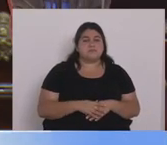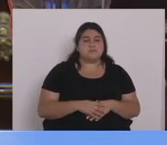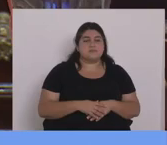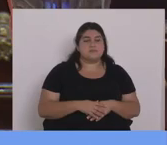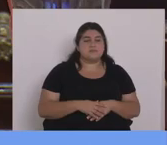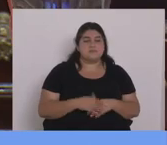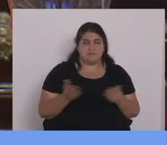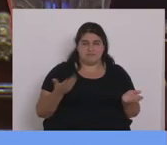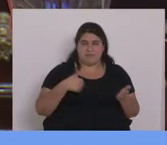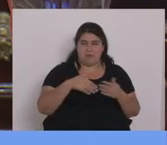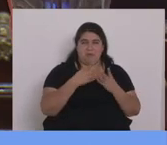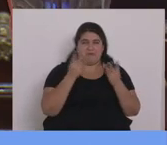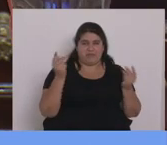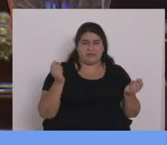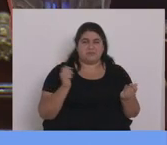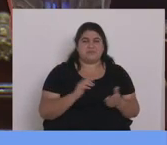Para terminar,